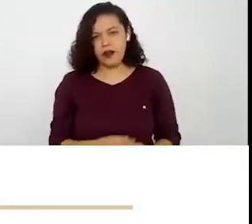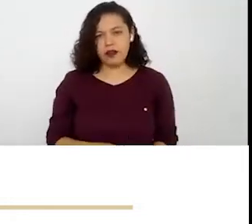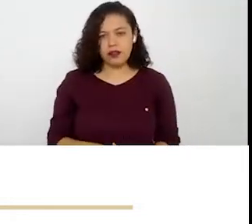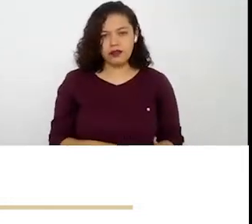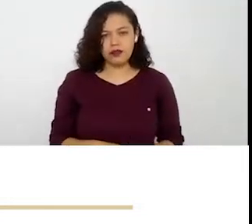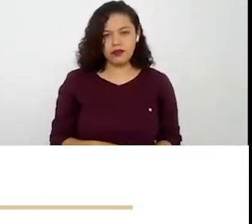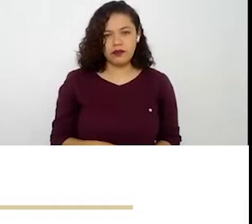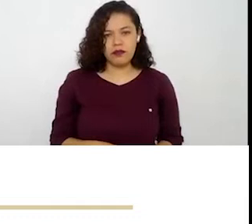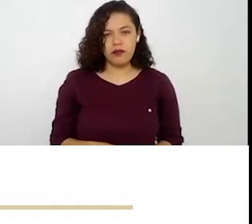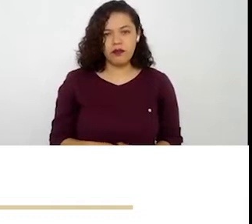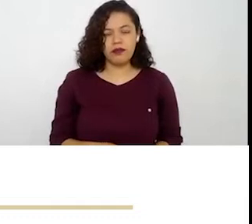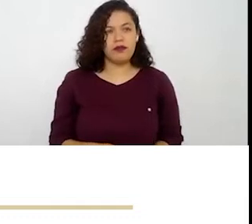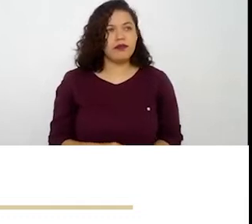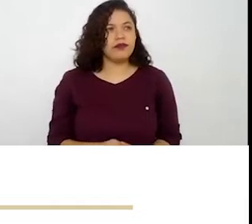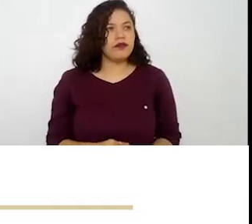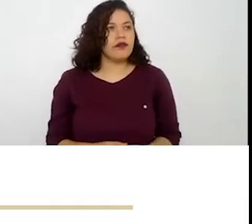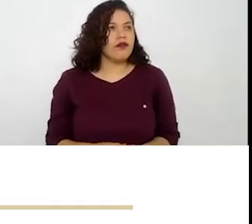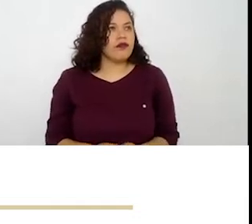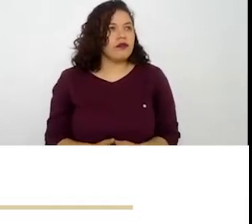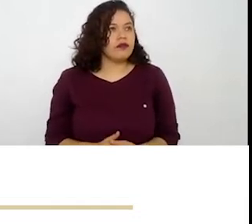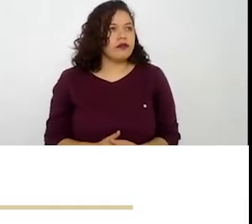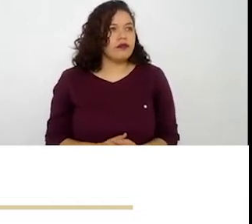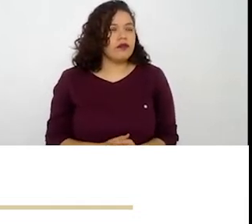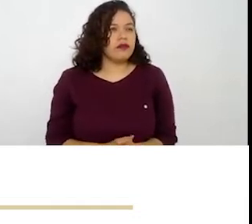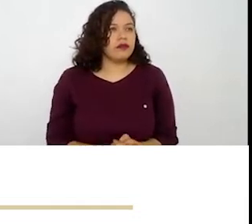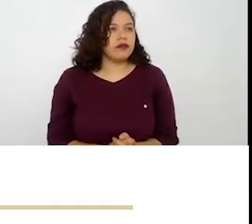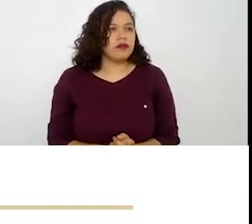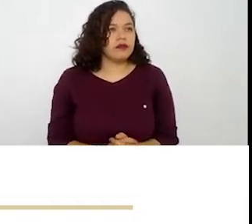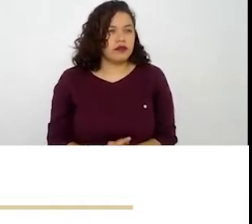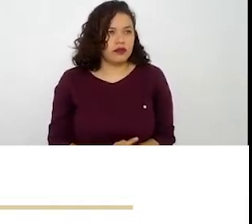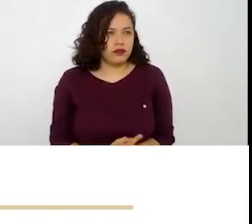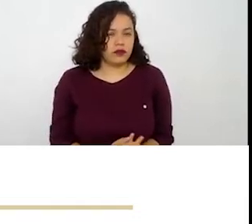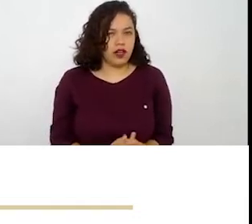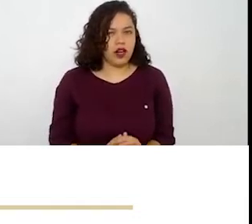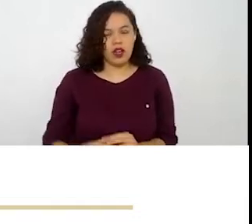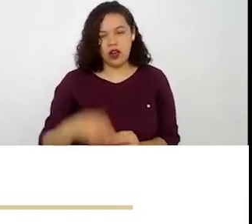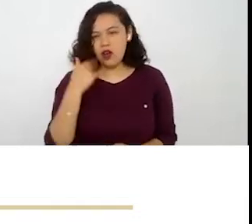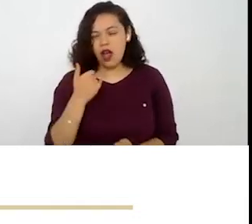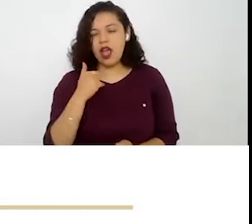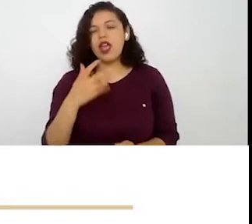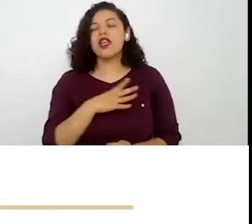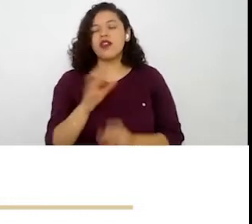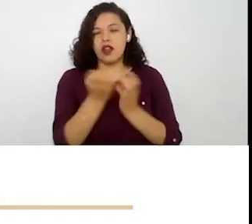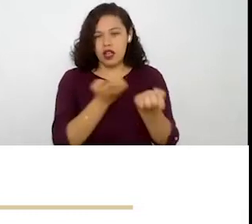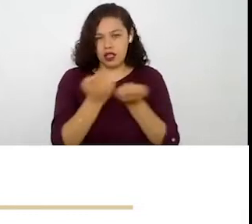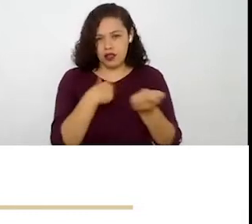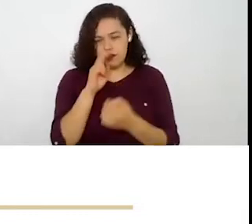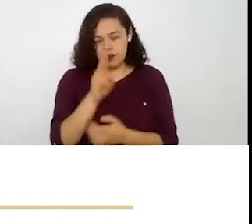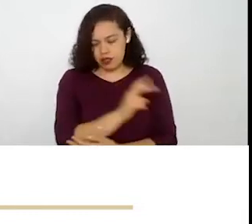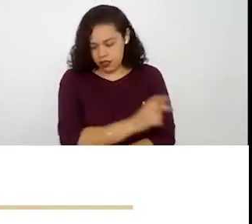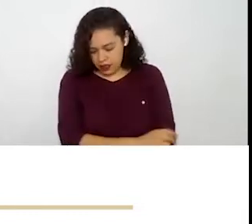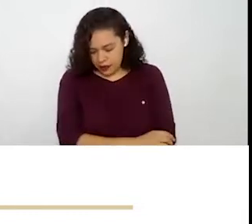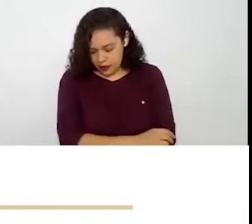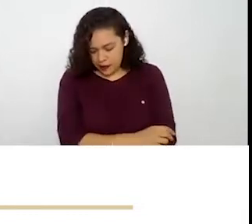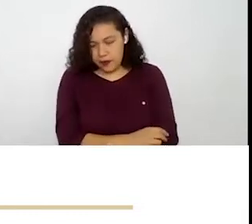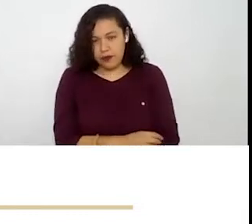uno que a mí este digo que no que no tenemos y que lo voy a ver en el en el ejercicio es un